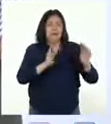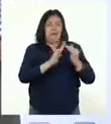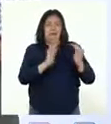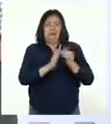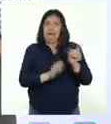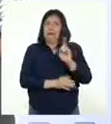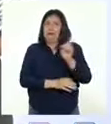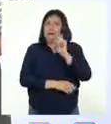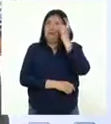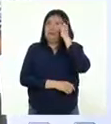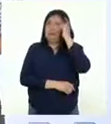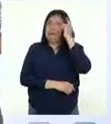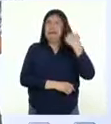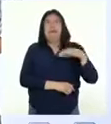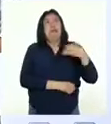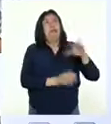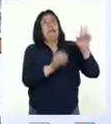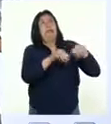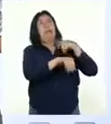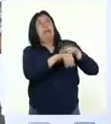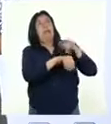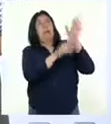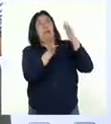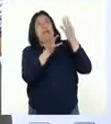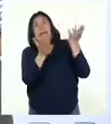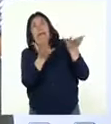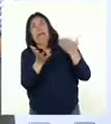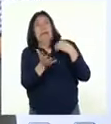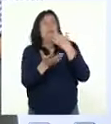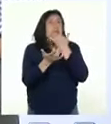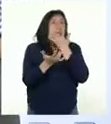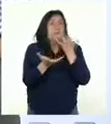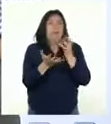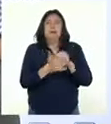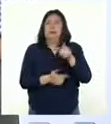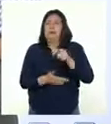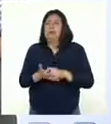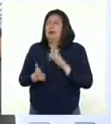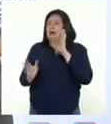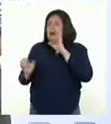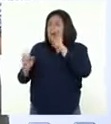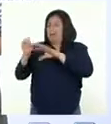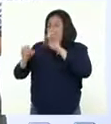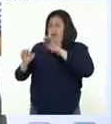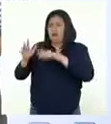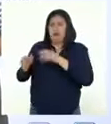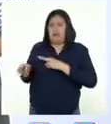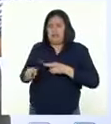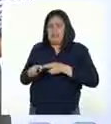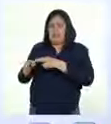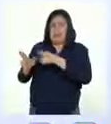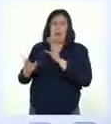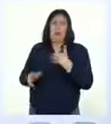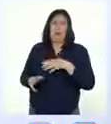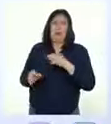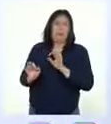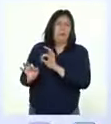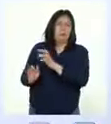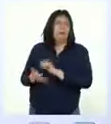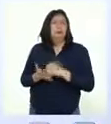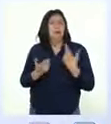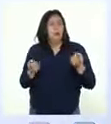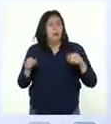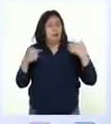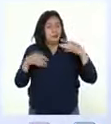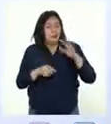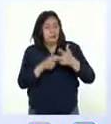viviendas sin tener en cuenta los fenómenos naturales que ocurren allí, acumular basura en los cauces de los ríos. Una vez